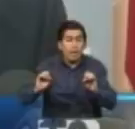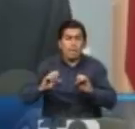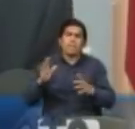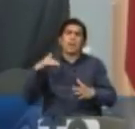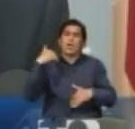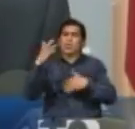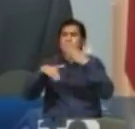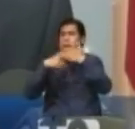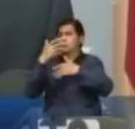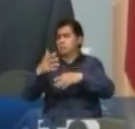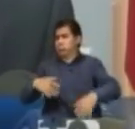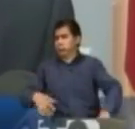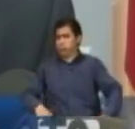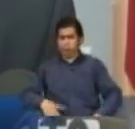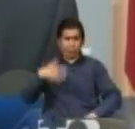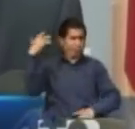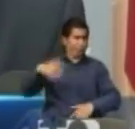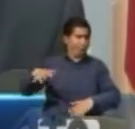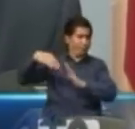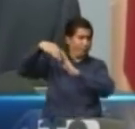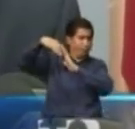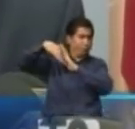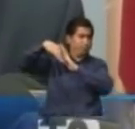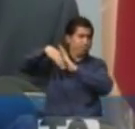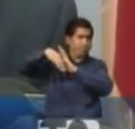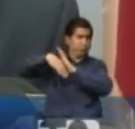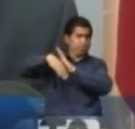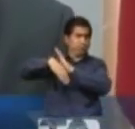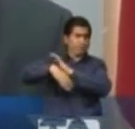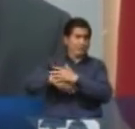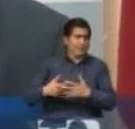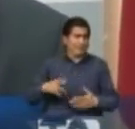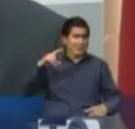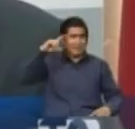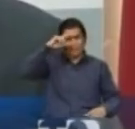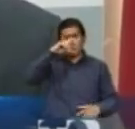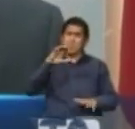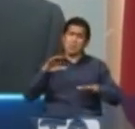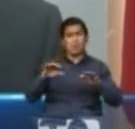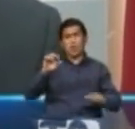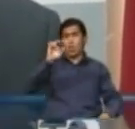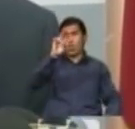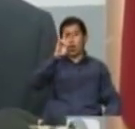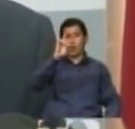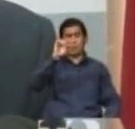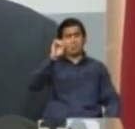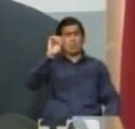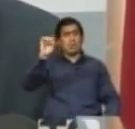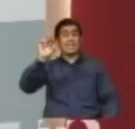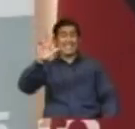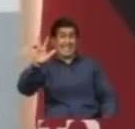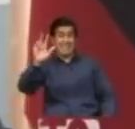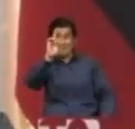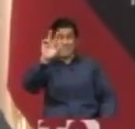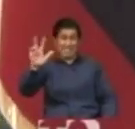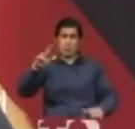publicados, la vida del fondo hable de el 2023, actuarialmente.